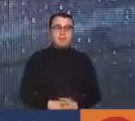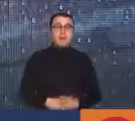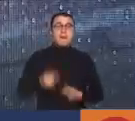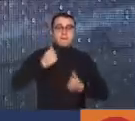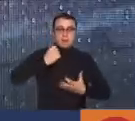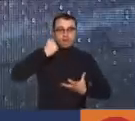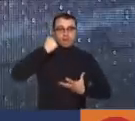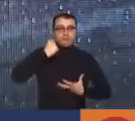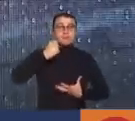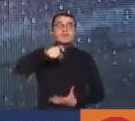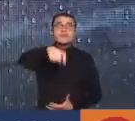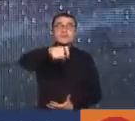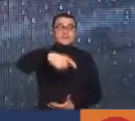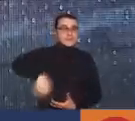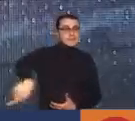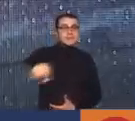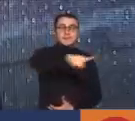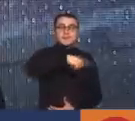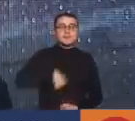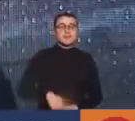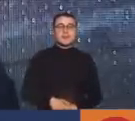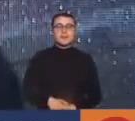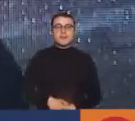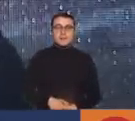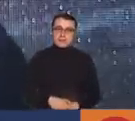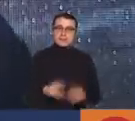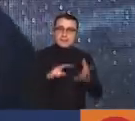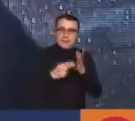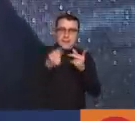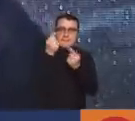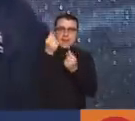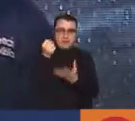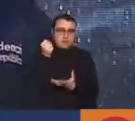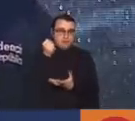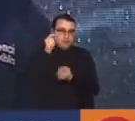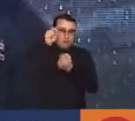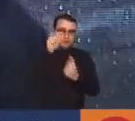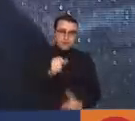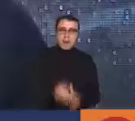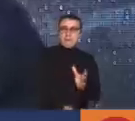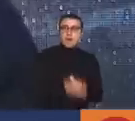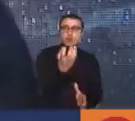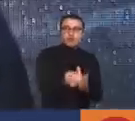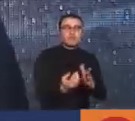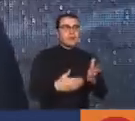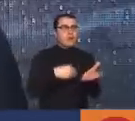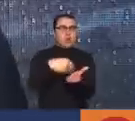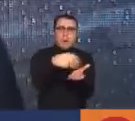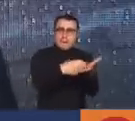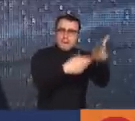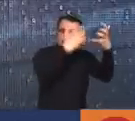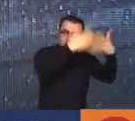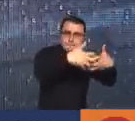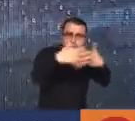capital. El capital es el dinero que se invierte en la producción para comprar máquinas, para